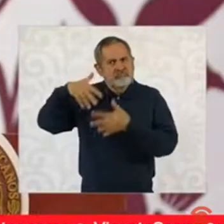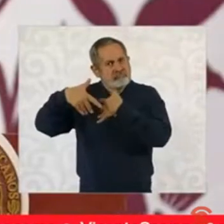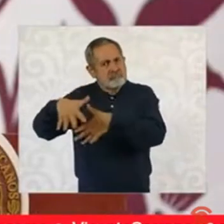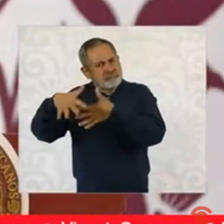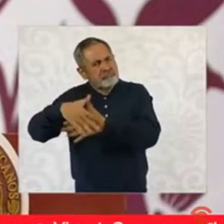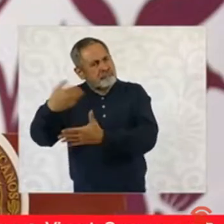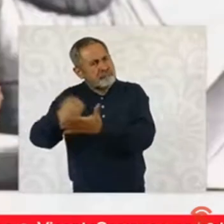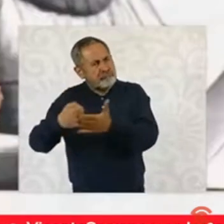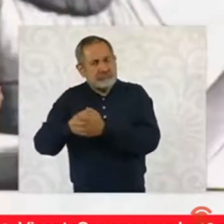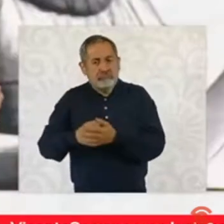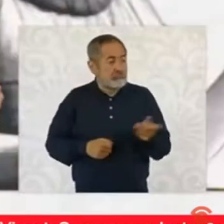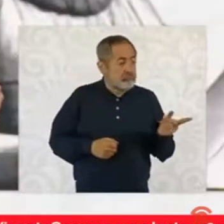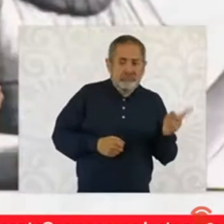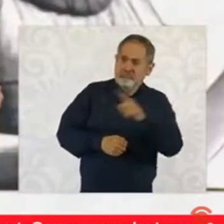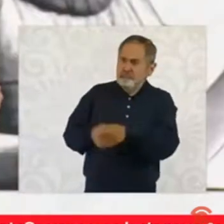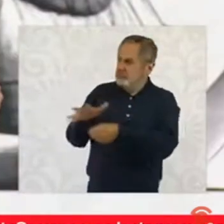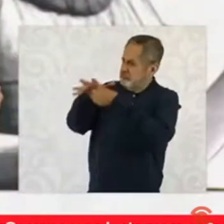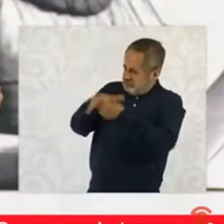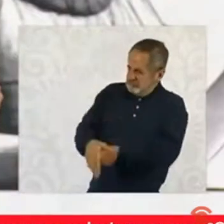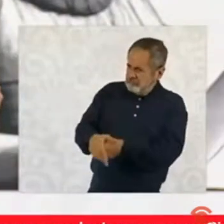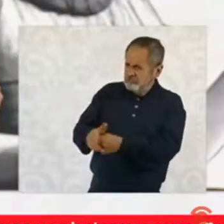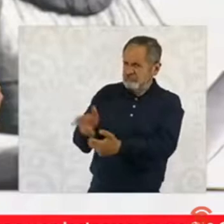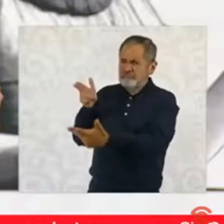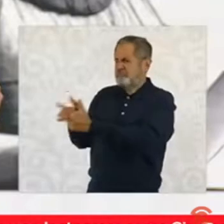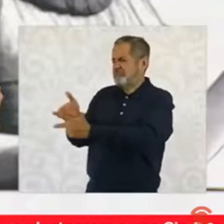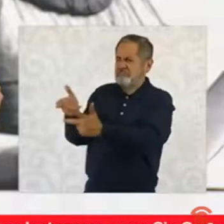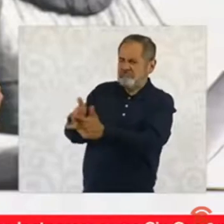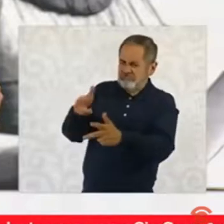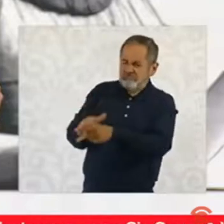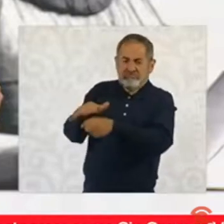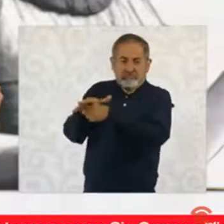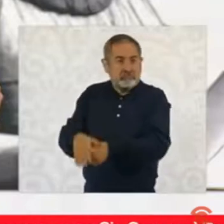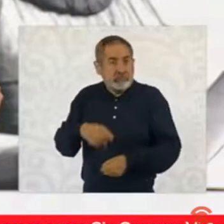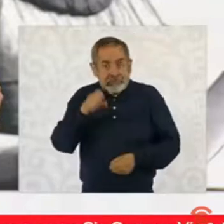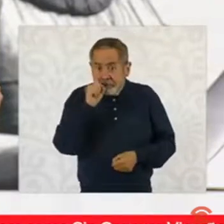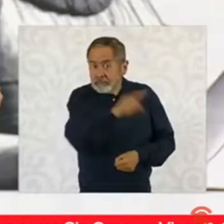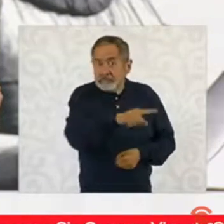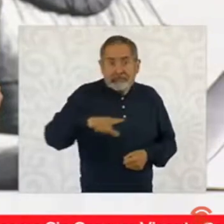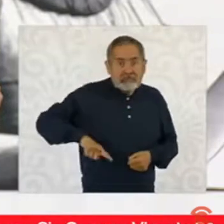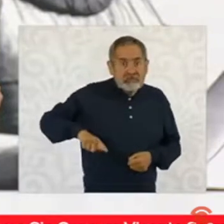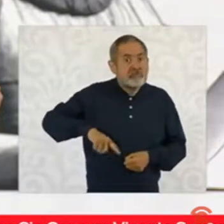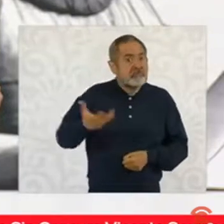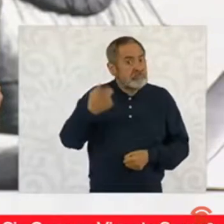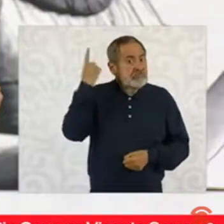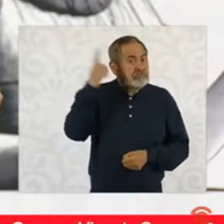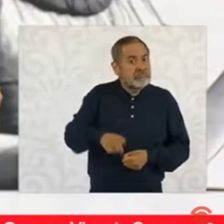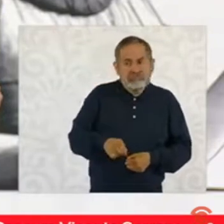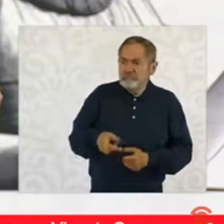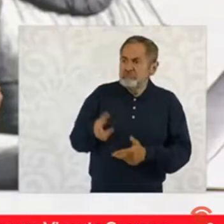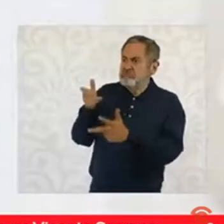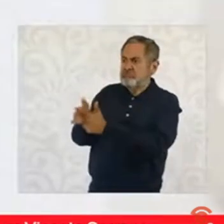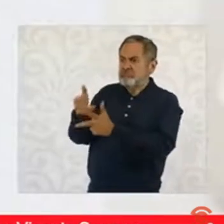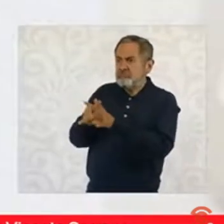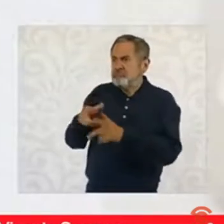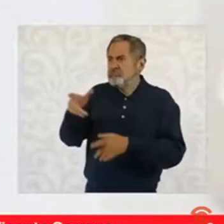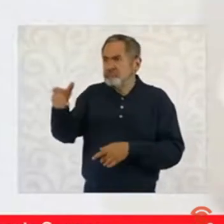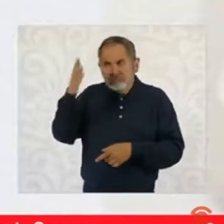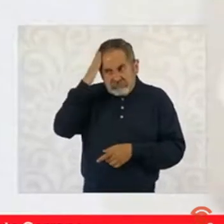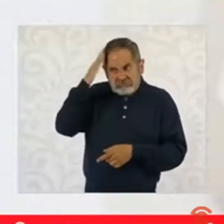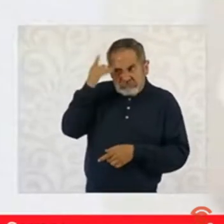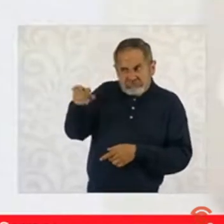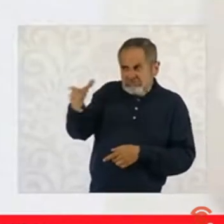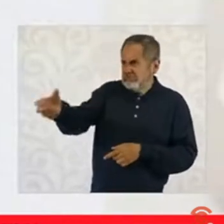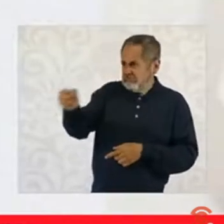ver con asesinato desde el Estado de dirigentes sociales,